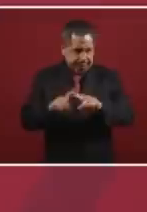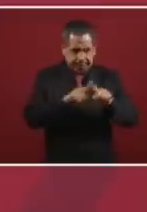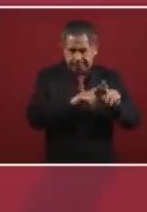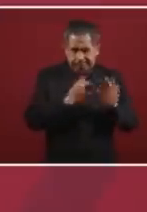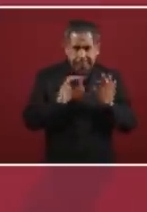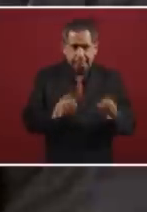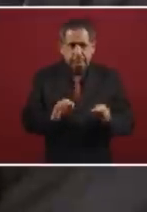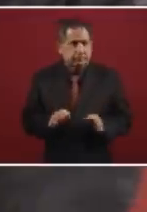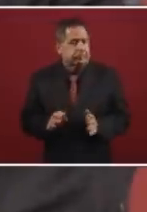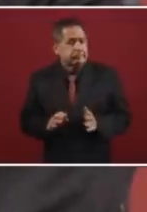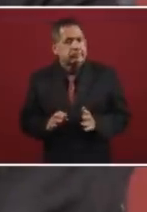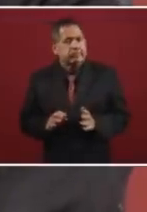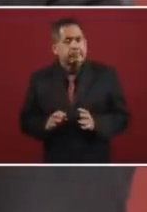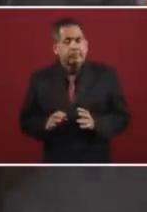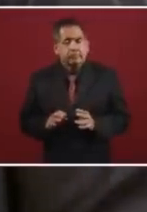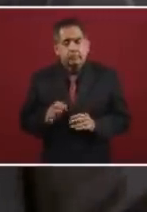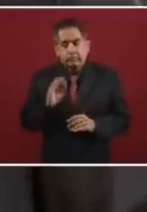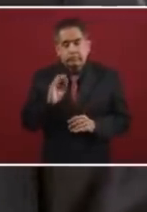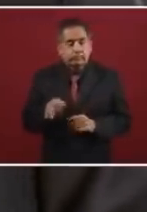cómo